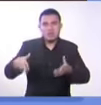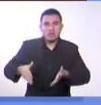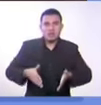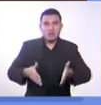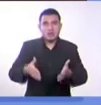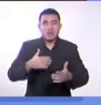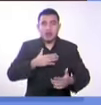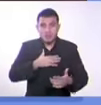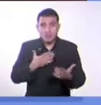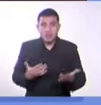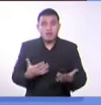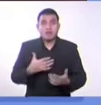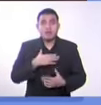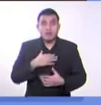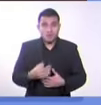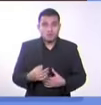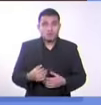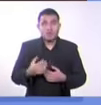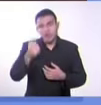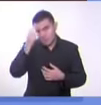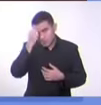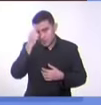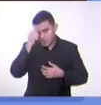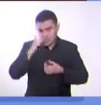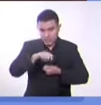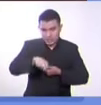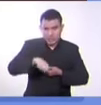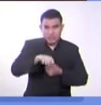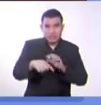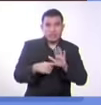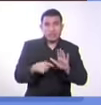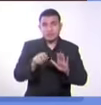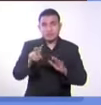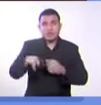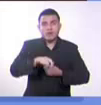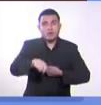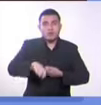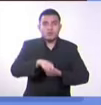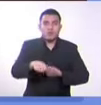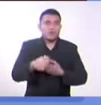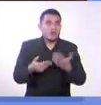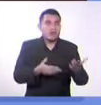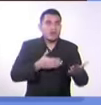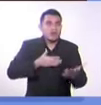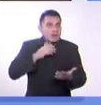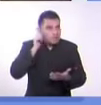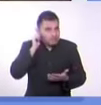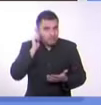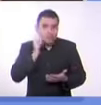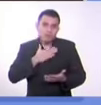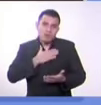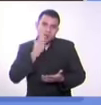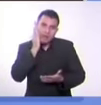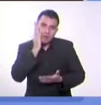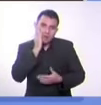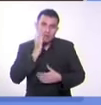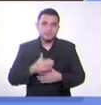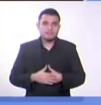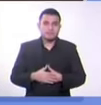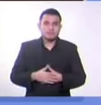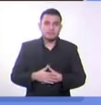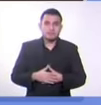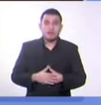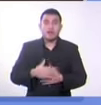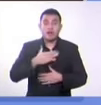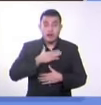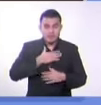gustaría aprender a cocinar y por eso estoy viendo programas de cocina para ayudarle a mi abuelita y a mi mamá. Son de ciencia e historia